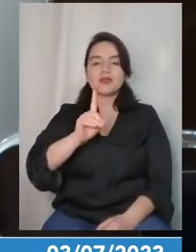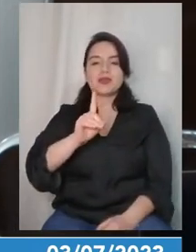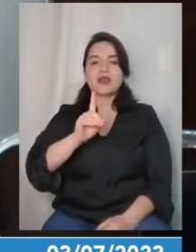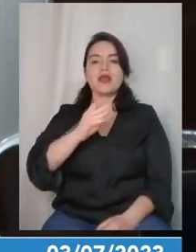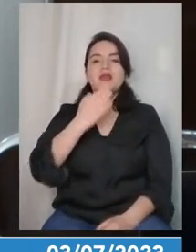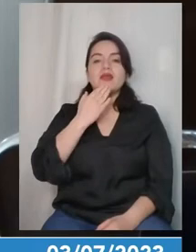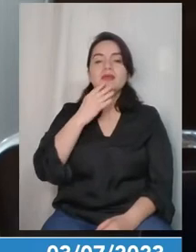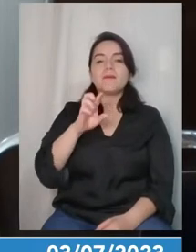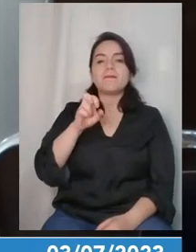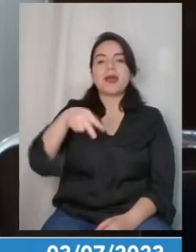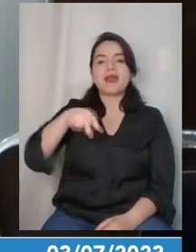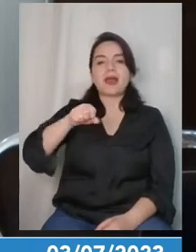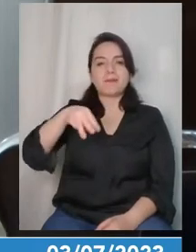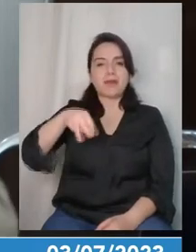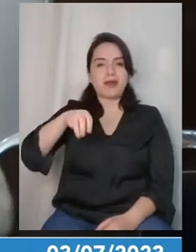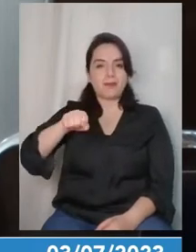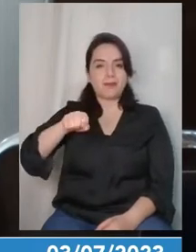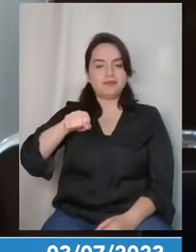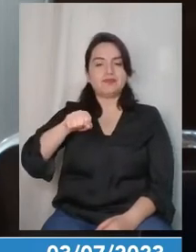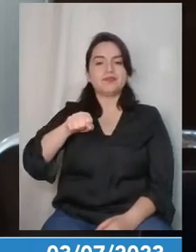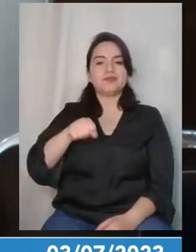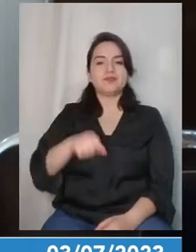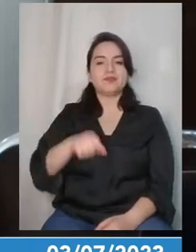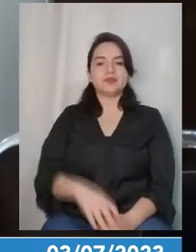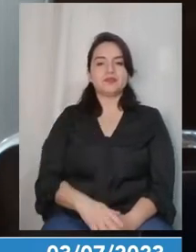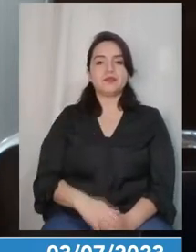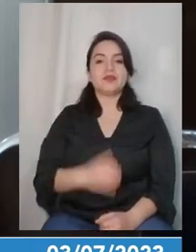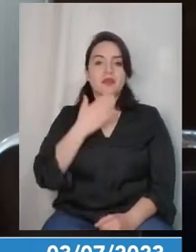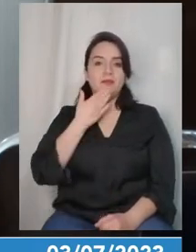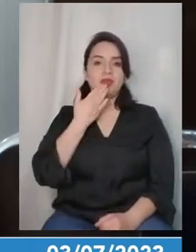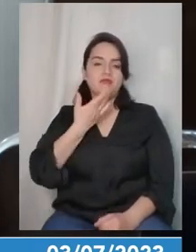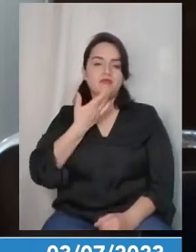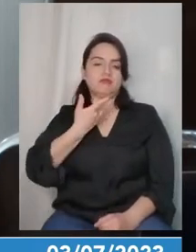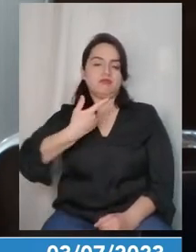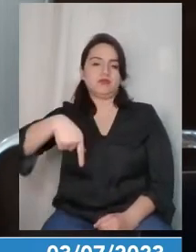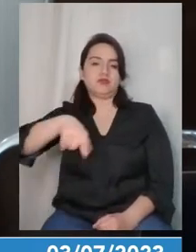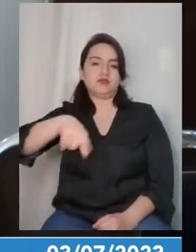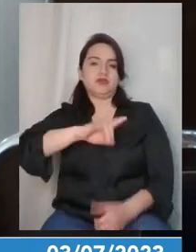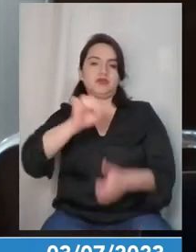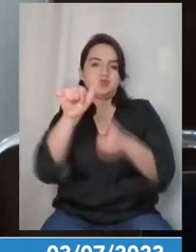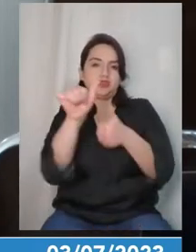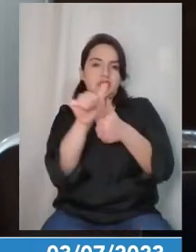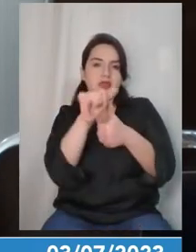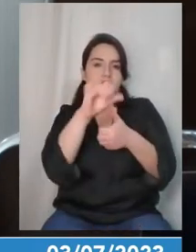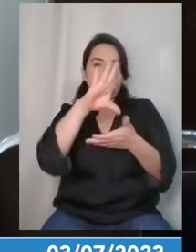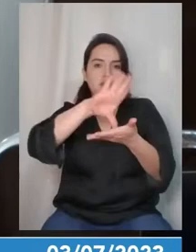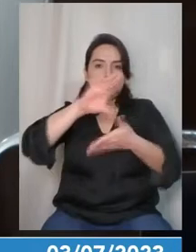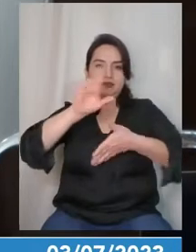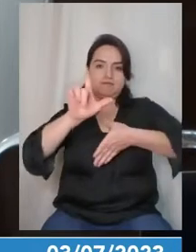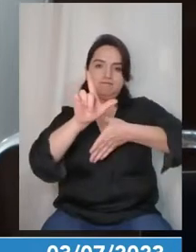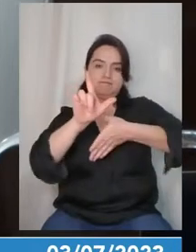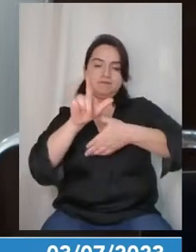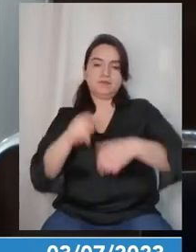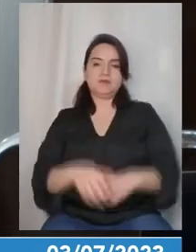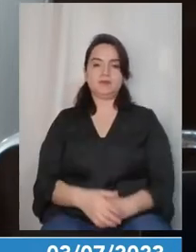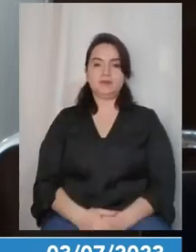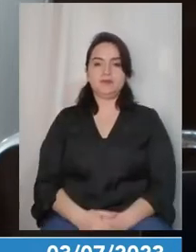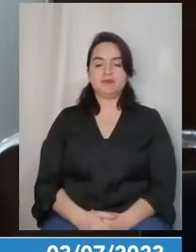de, digamos, nuestra región. Ahora, respecto de la segunda pregunta, a propósito